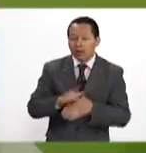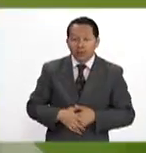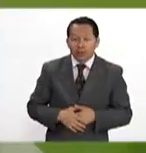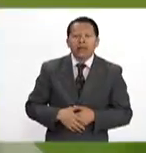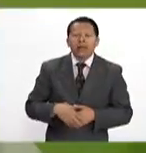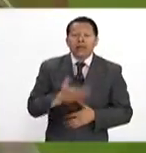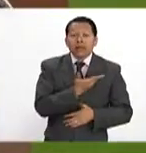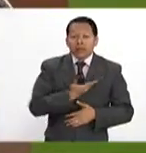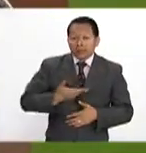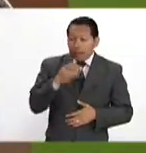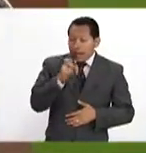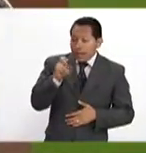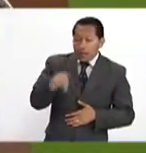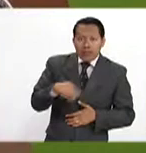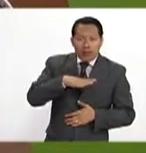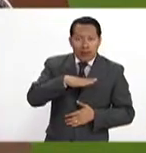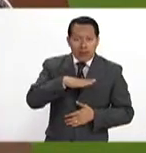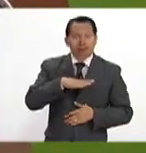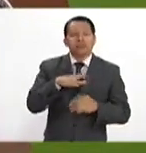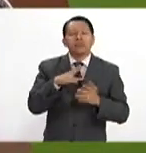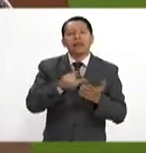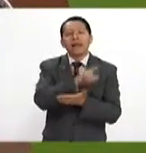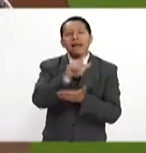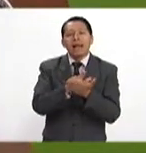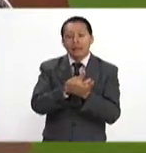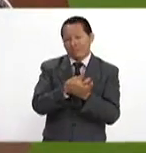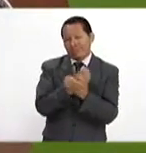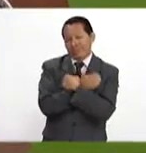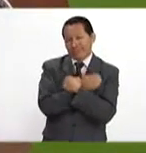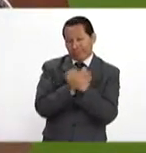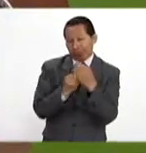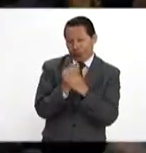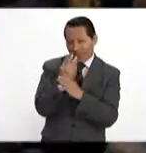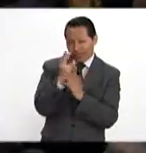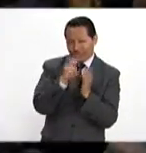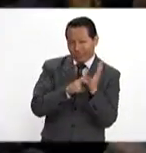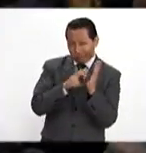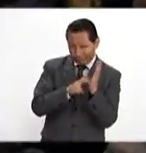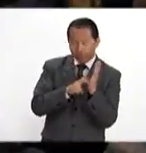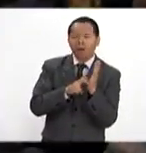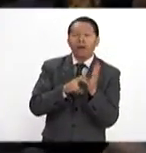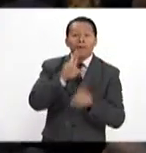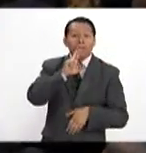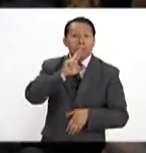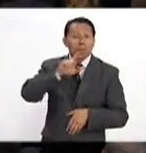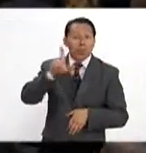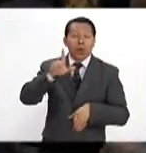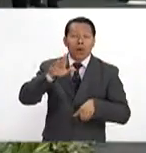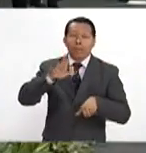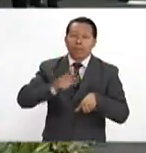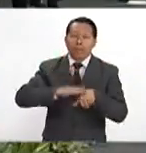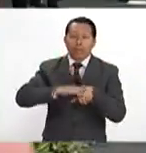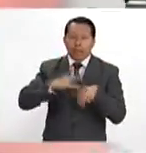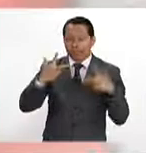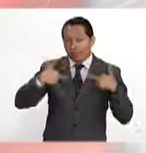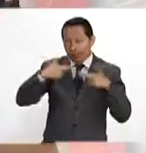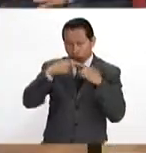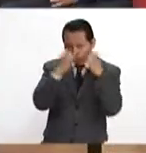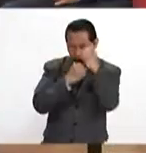Afirma el presidente Enrique Peña Nieto que la reforma educativa es una realidad y cada vez más maestros son evaluados.